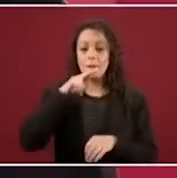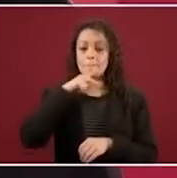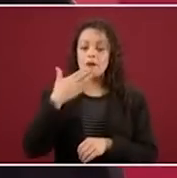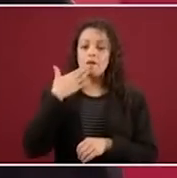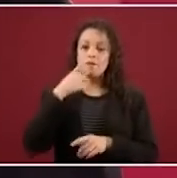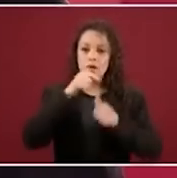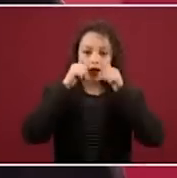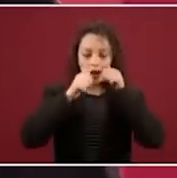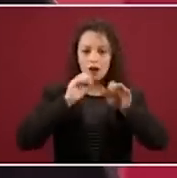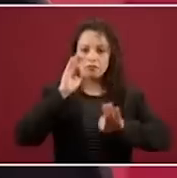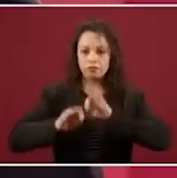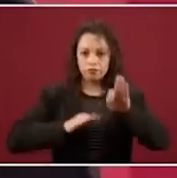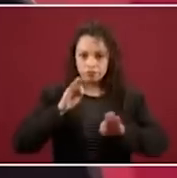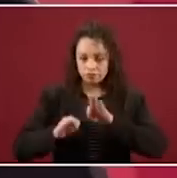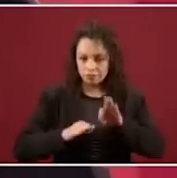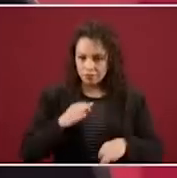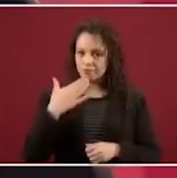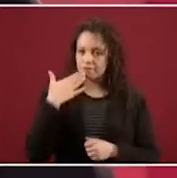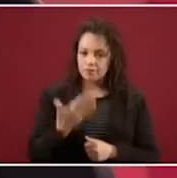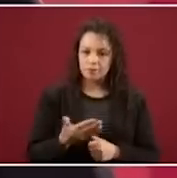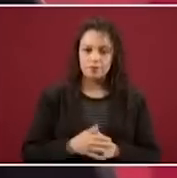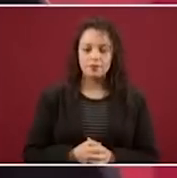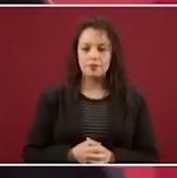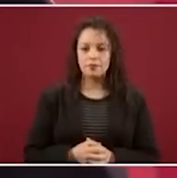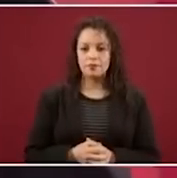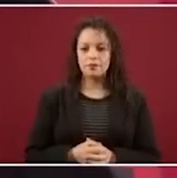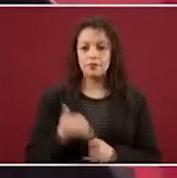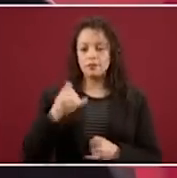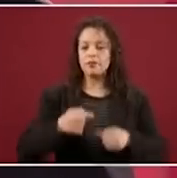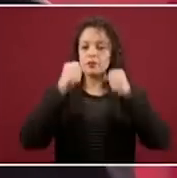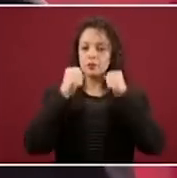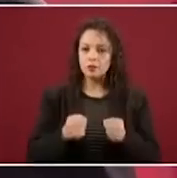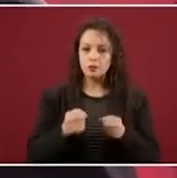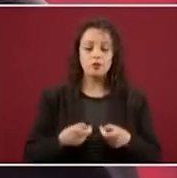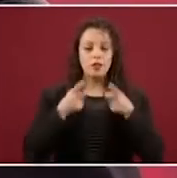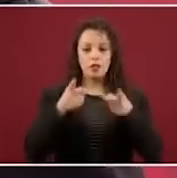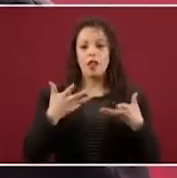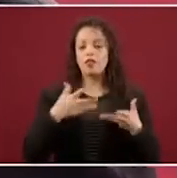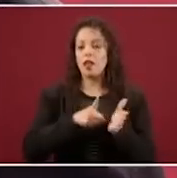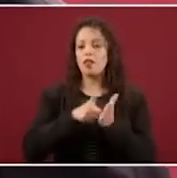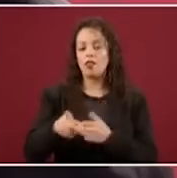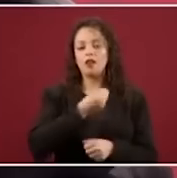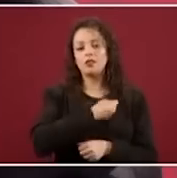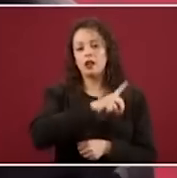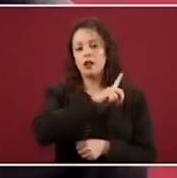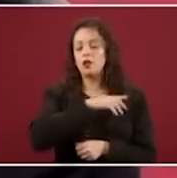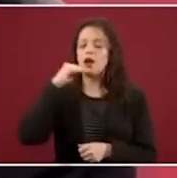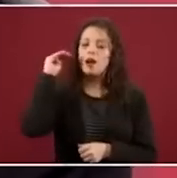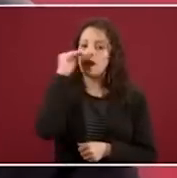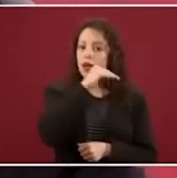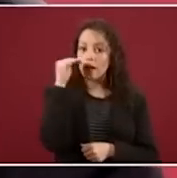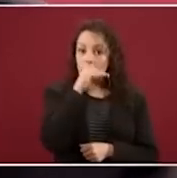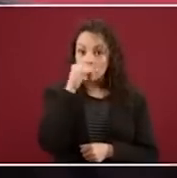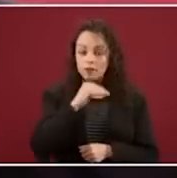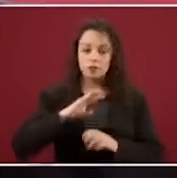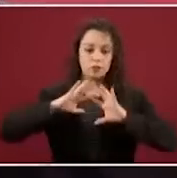servicios y que se garantice el derecho a la salud gratuito. Y en